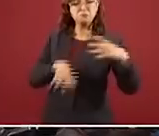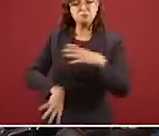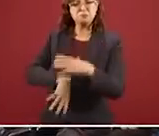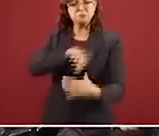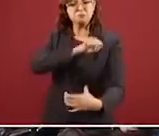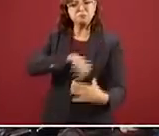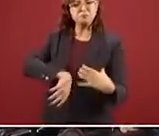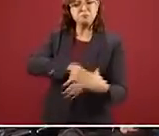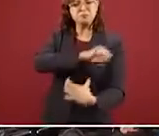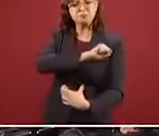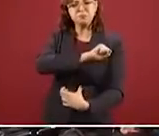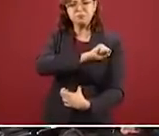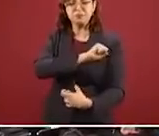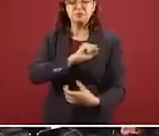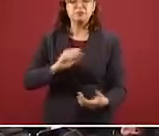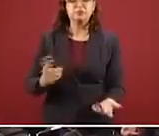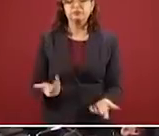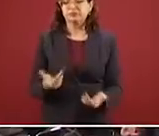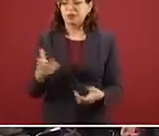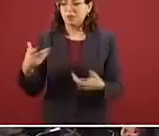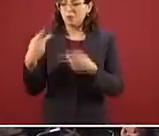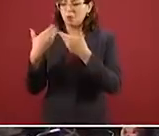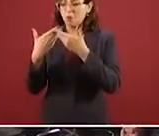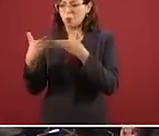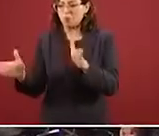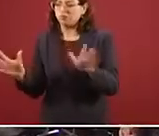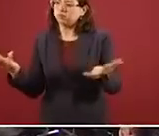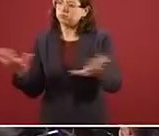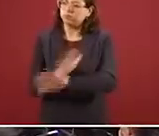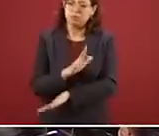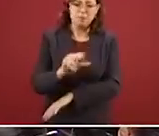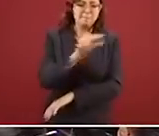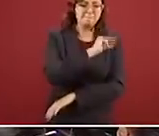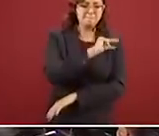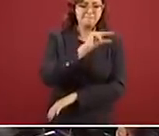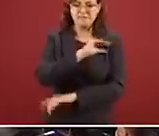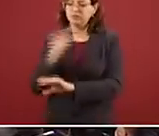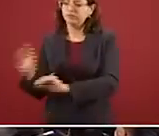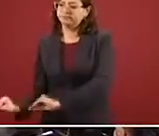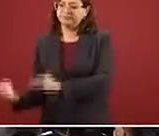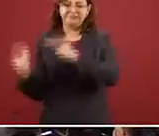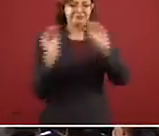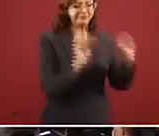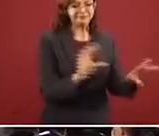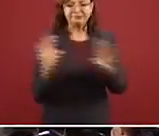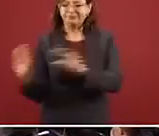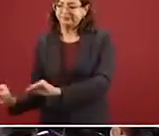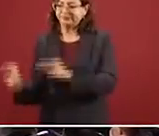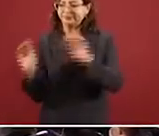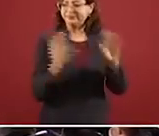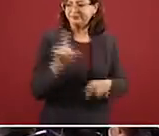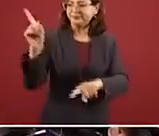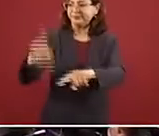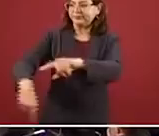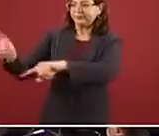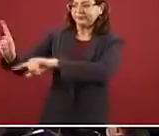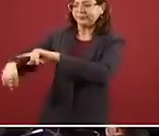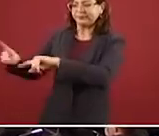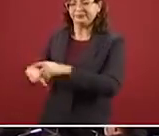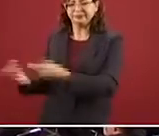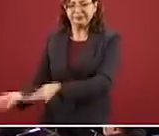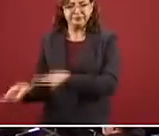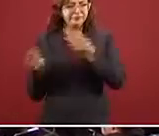a privatizar, a trasladar bienes del pueblo y de la nación a